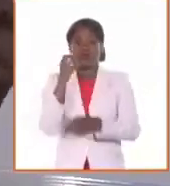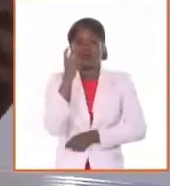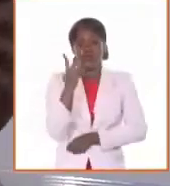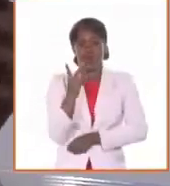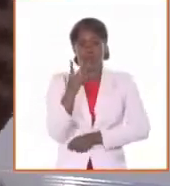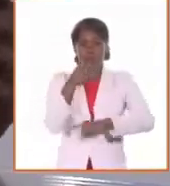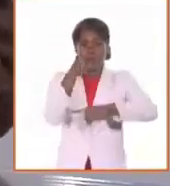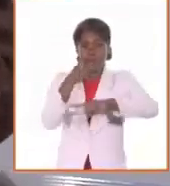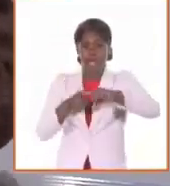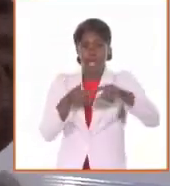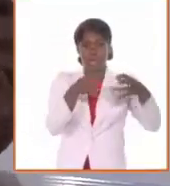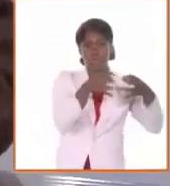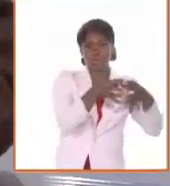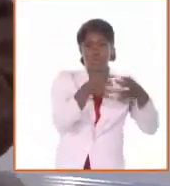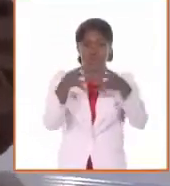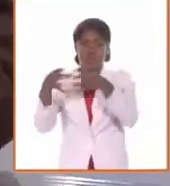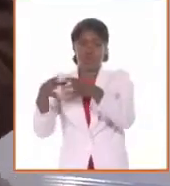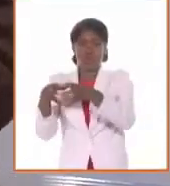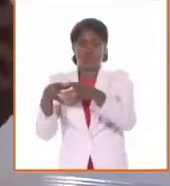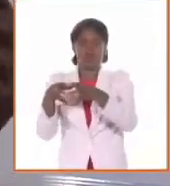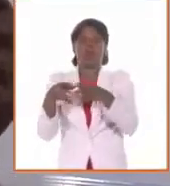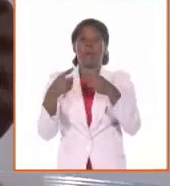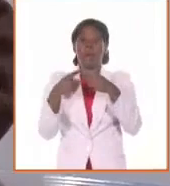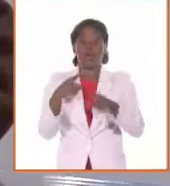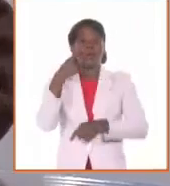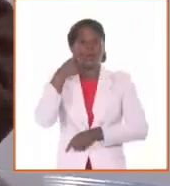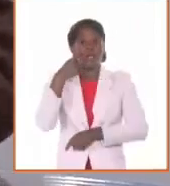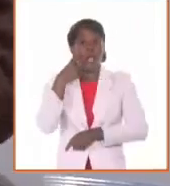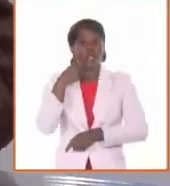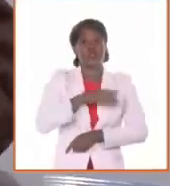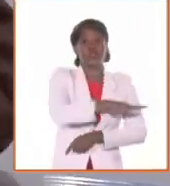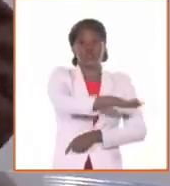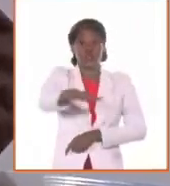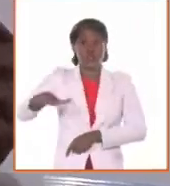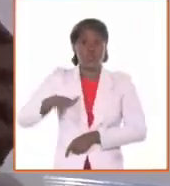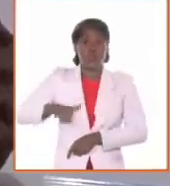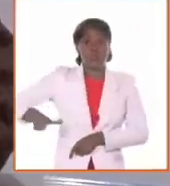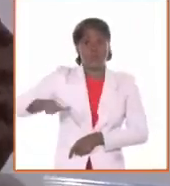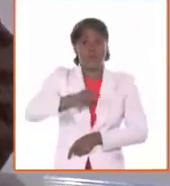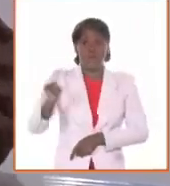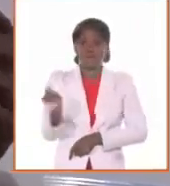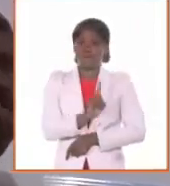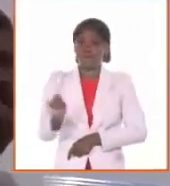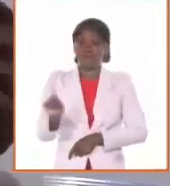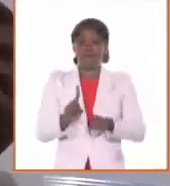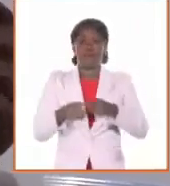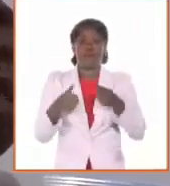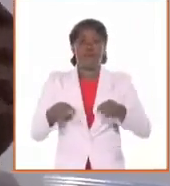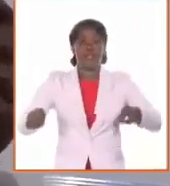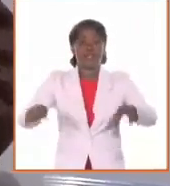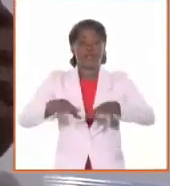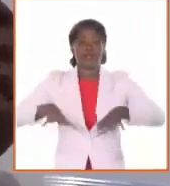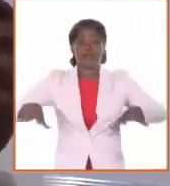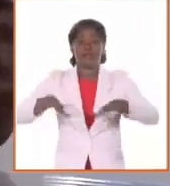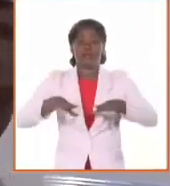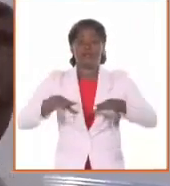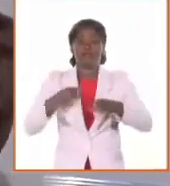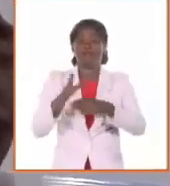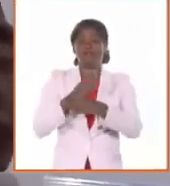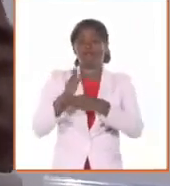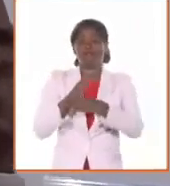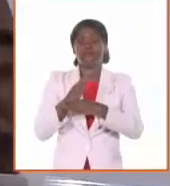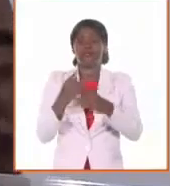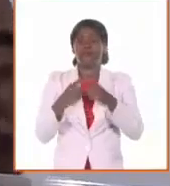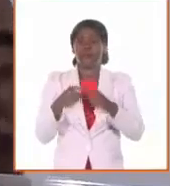hay que tener en cuenta las características del territorio de la unidad de las condiciones de la unidad y sobre esa base